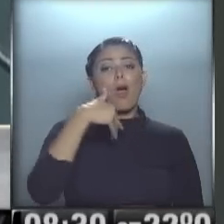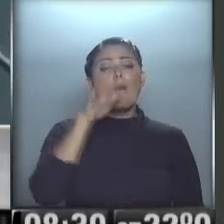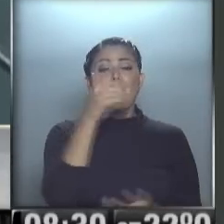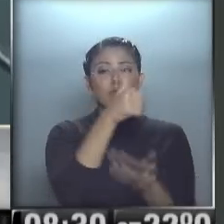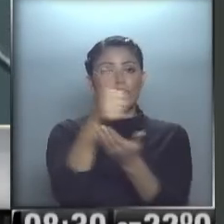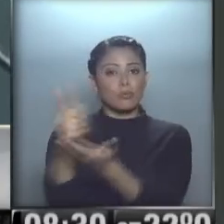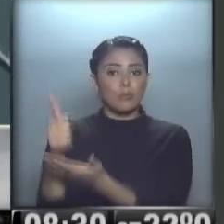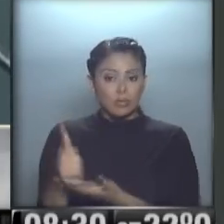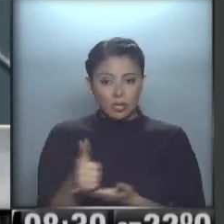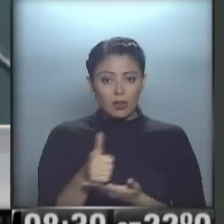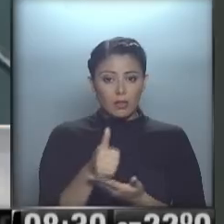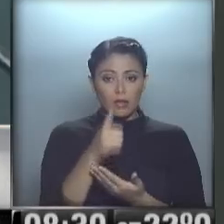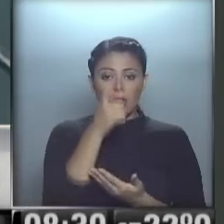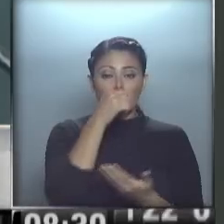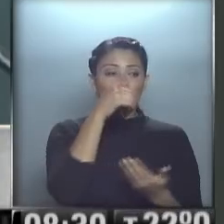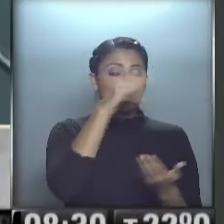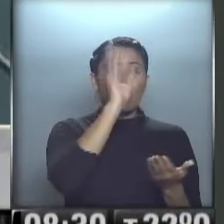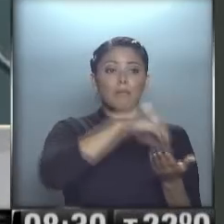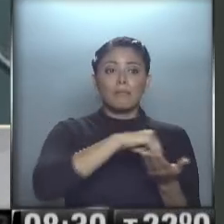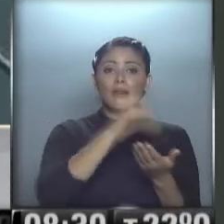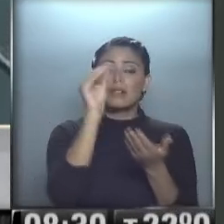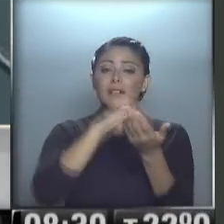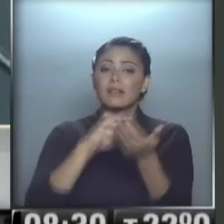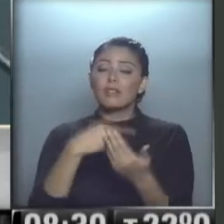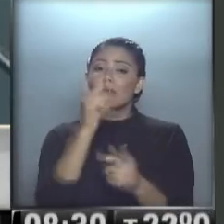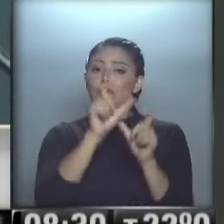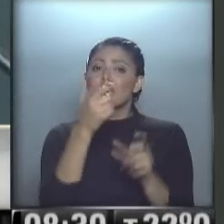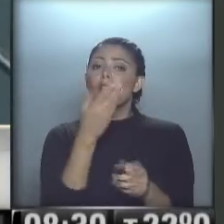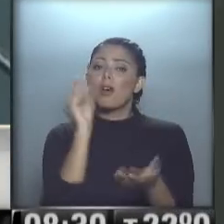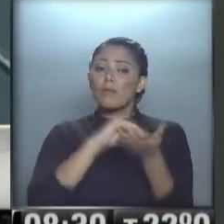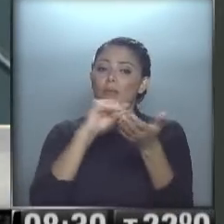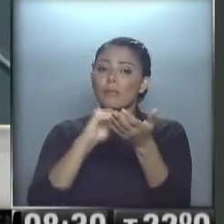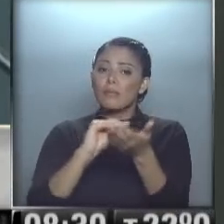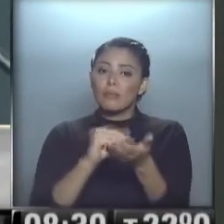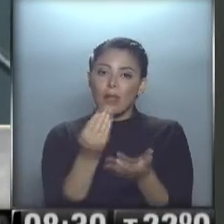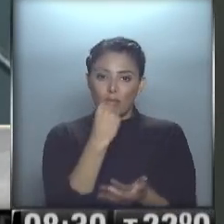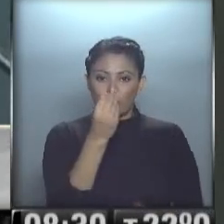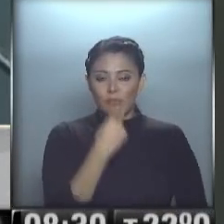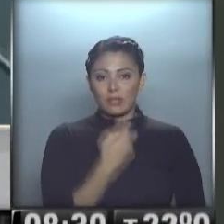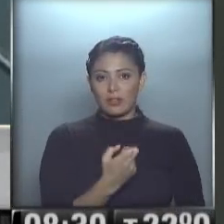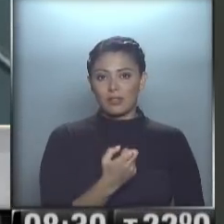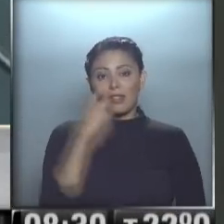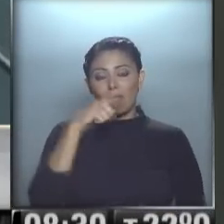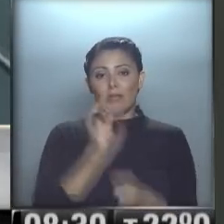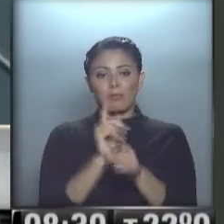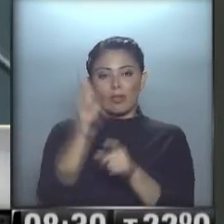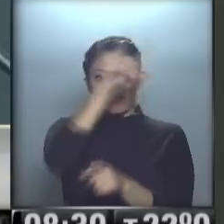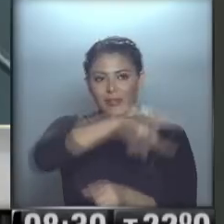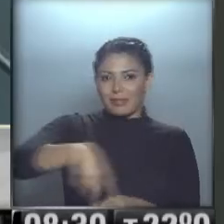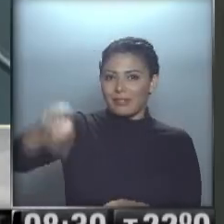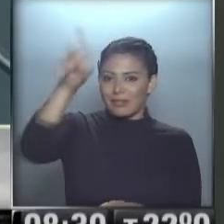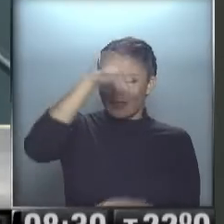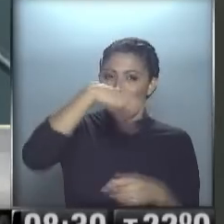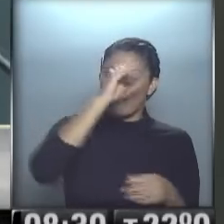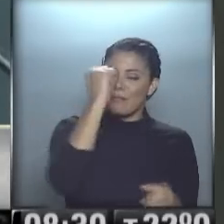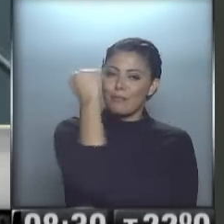subsidio aumentamos el ingreso disponible Y eso puede estimular el consumo y la demanda agregada que En definitiva constituye un círculo virtuoso para generar más